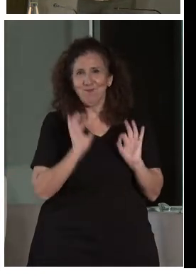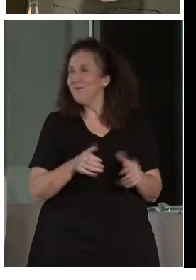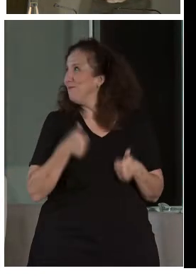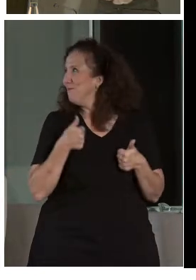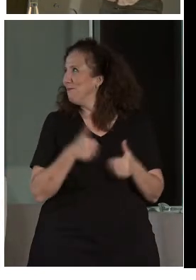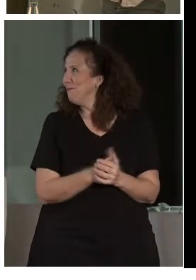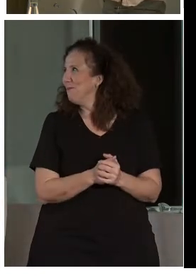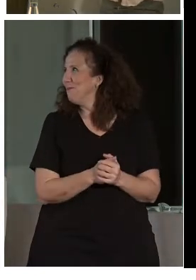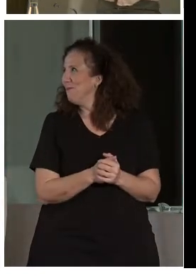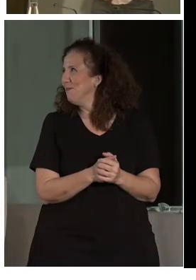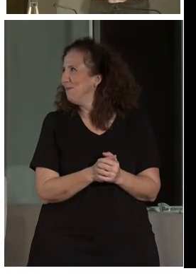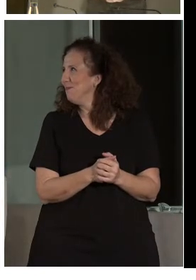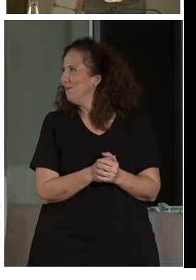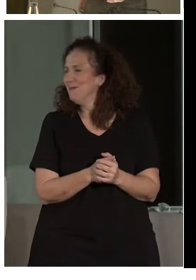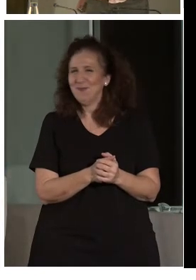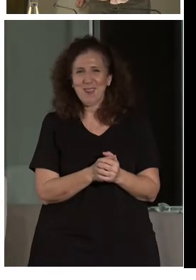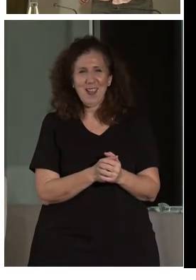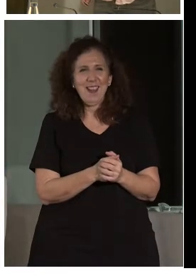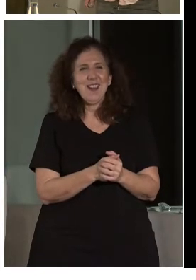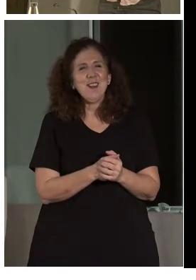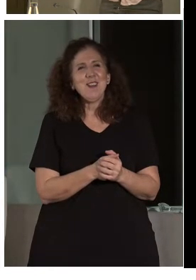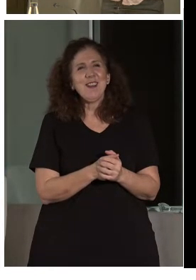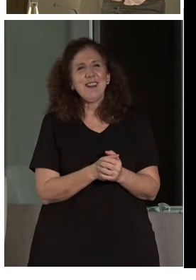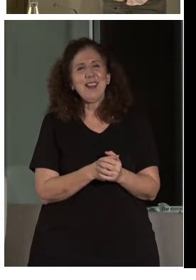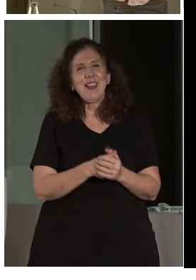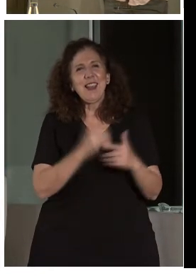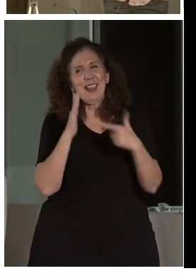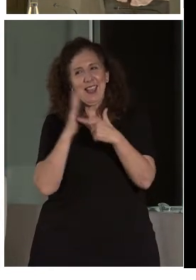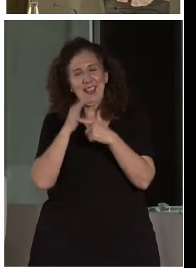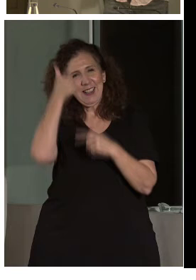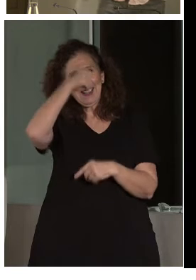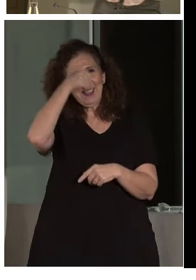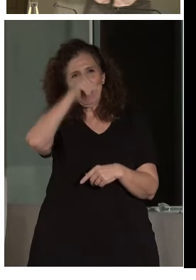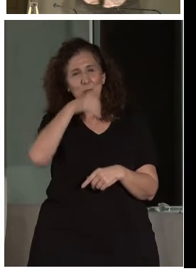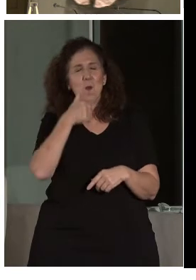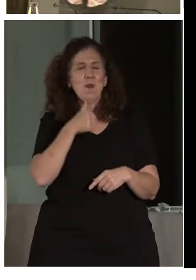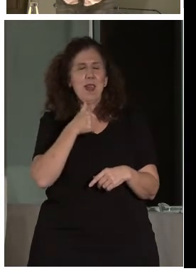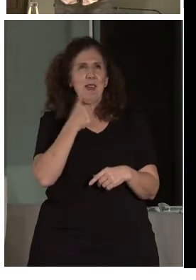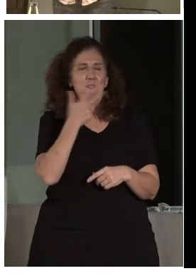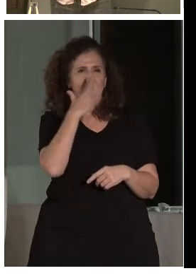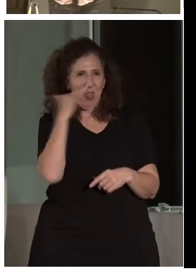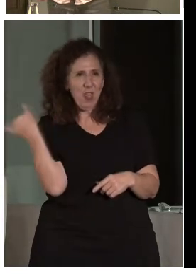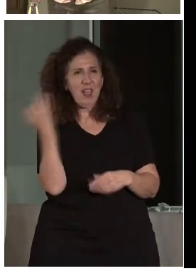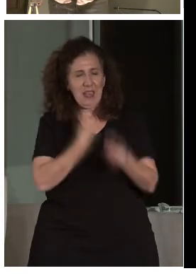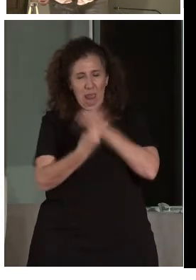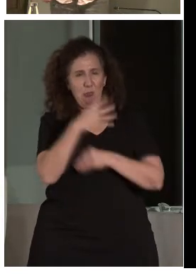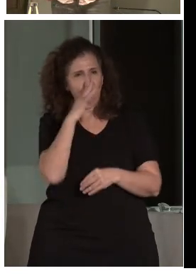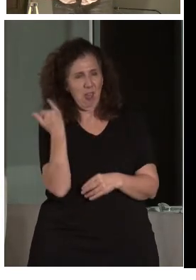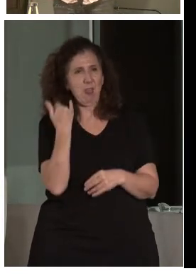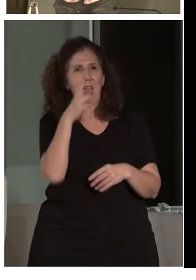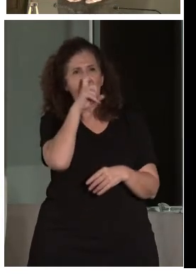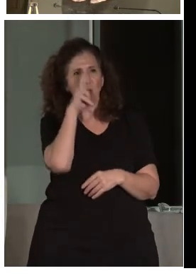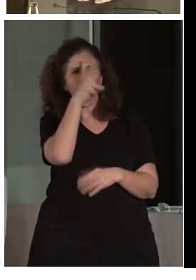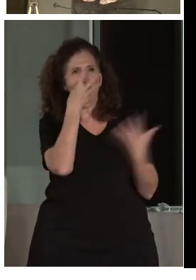se me olvida, vale. Bueno, Joël Claudel fue el creador de la Joelet, ¿no? Este es un chico francés que en el año